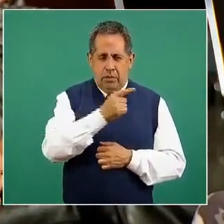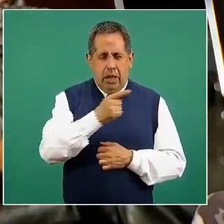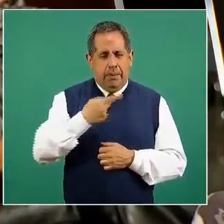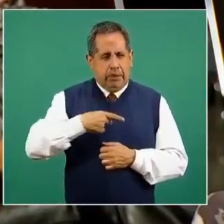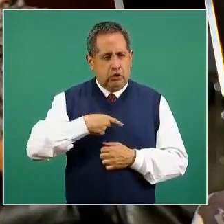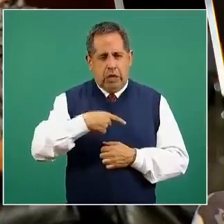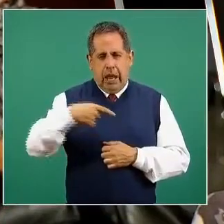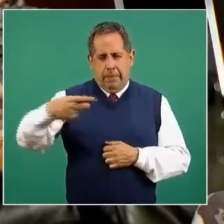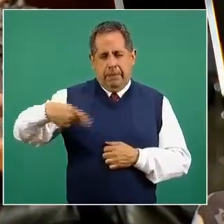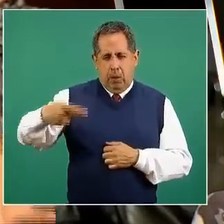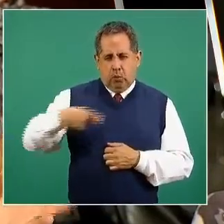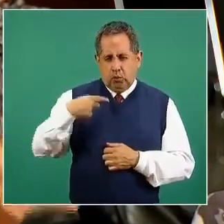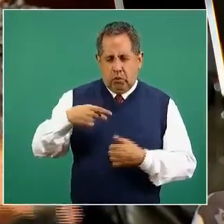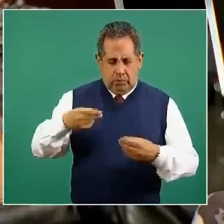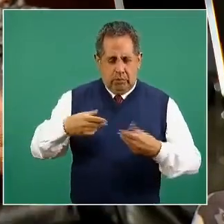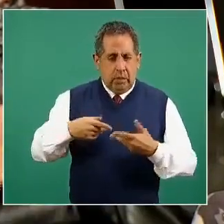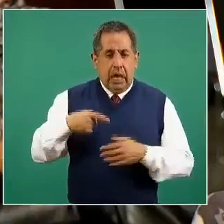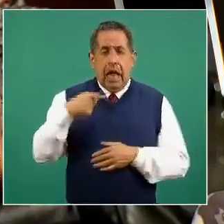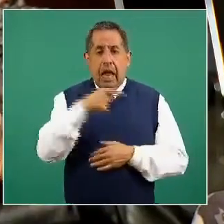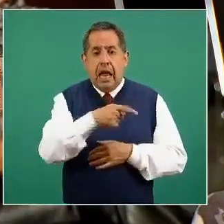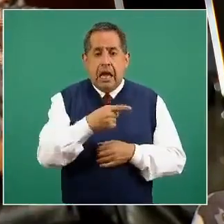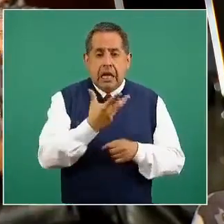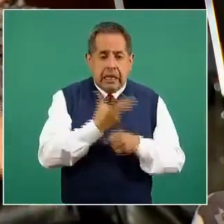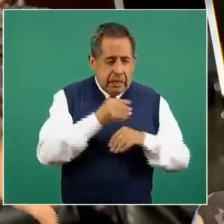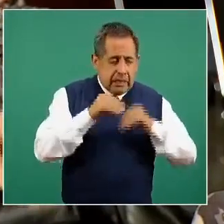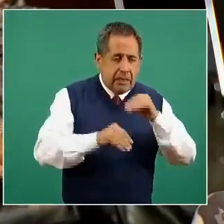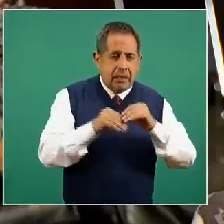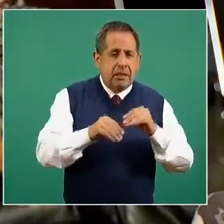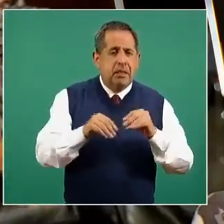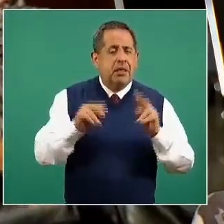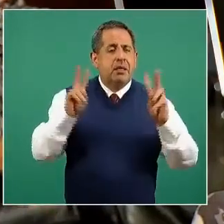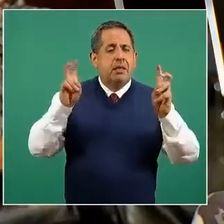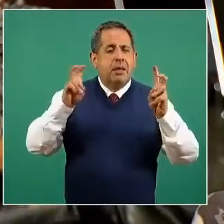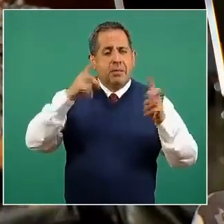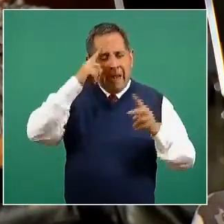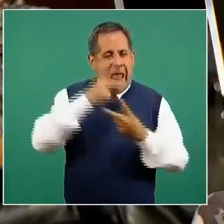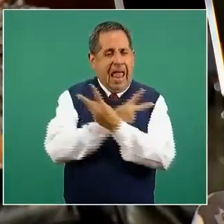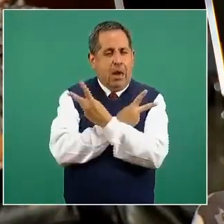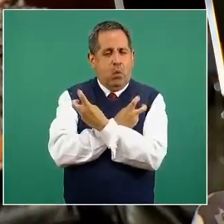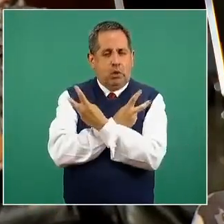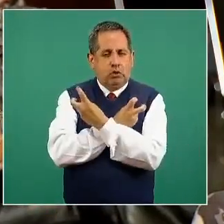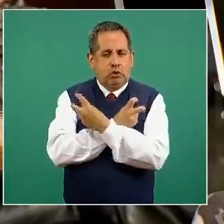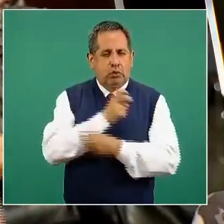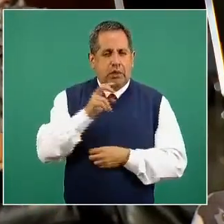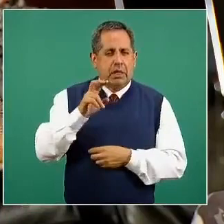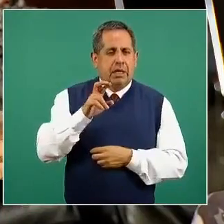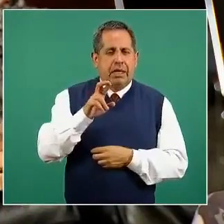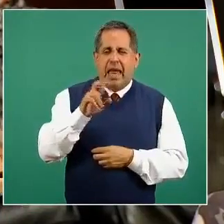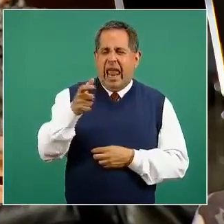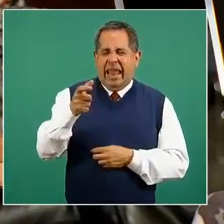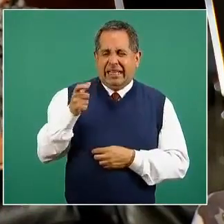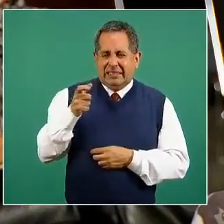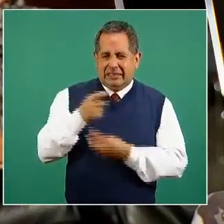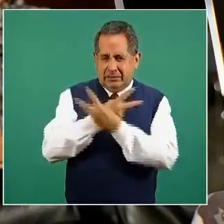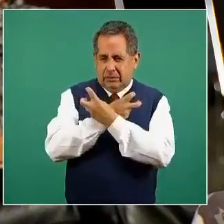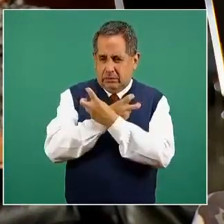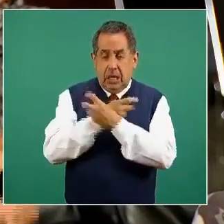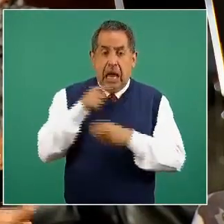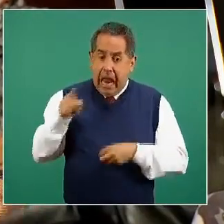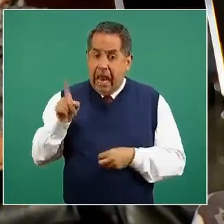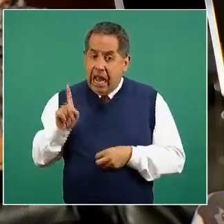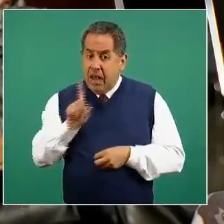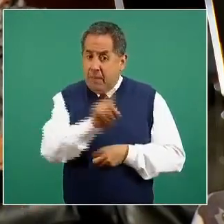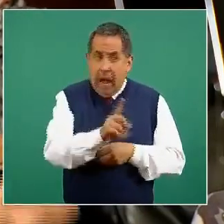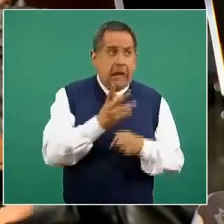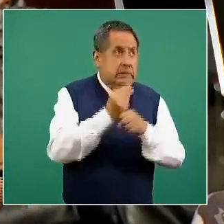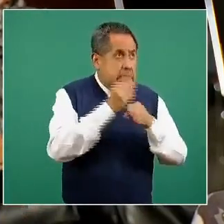lectores arregla aparatos de rayos X dentro de instalaciones COVID, y él nos